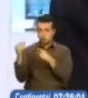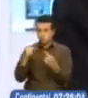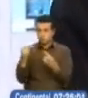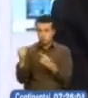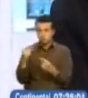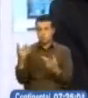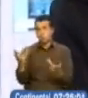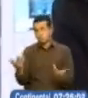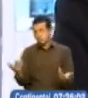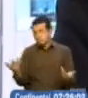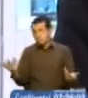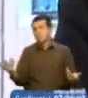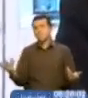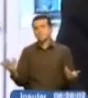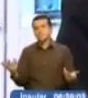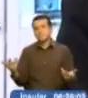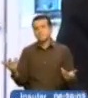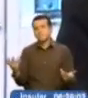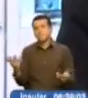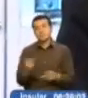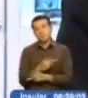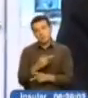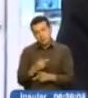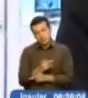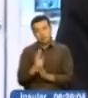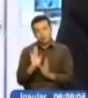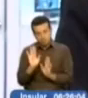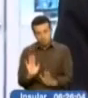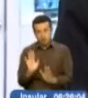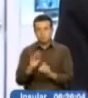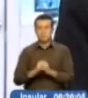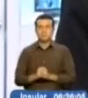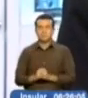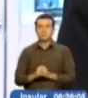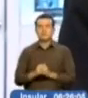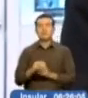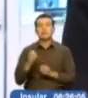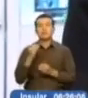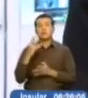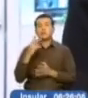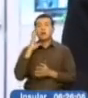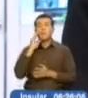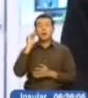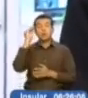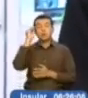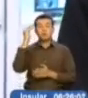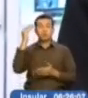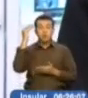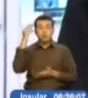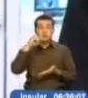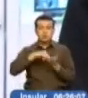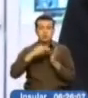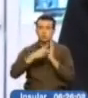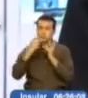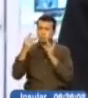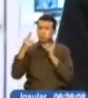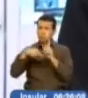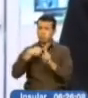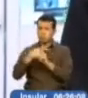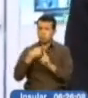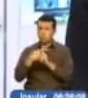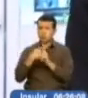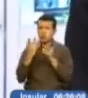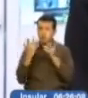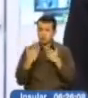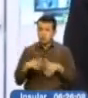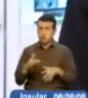y peor de esa naturaleza puede ser muy complicado. Pero a lo que me refiero con lo de la madurez política, que más bien yo sí lo he visto con optimismo, a pesar